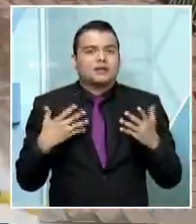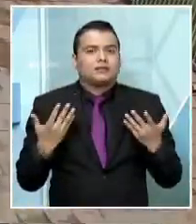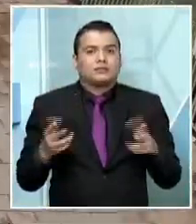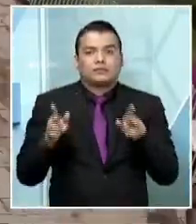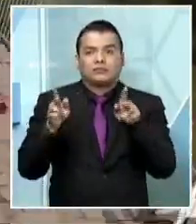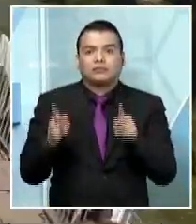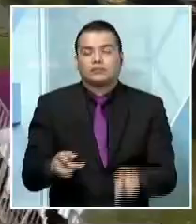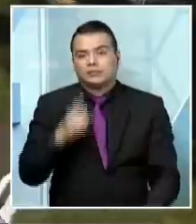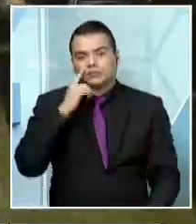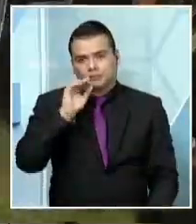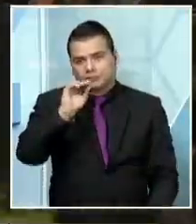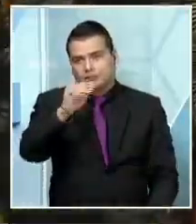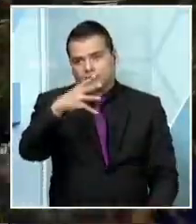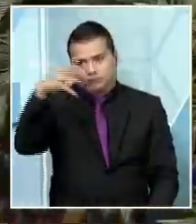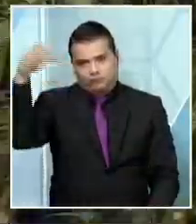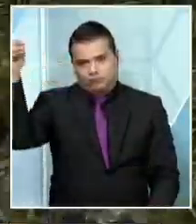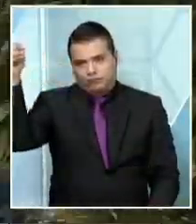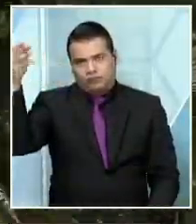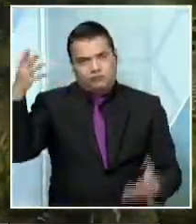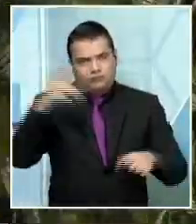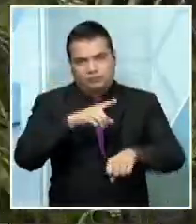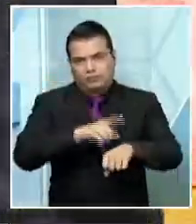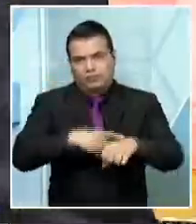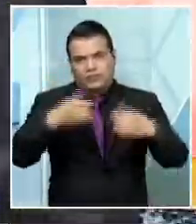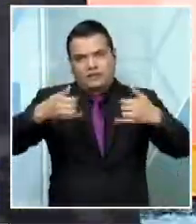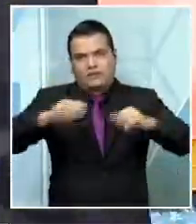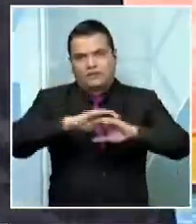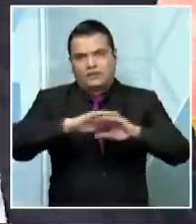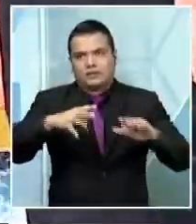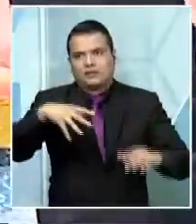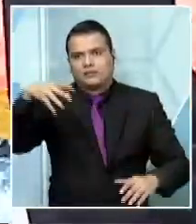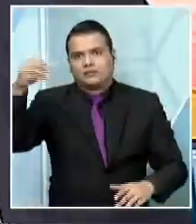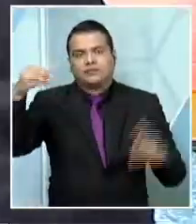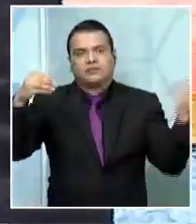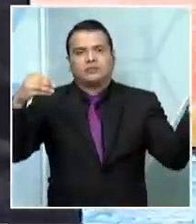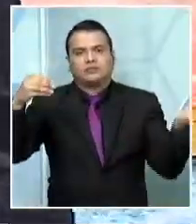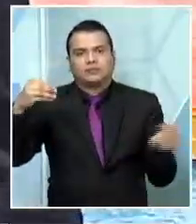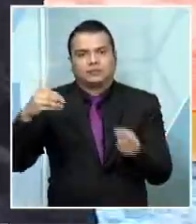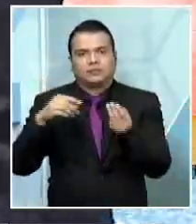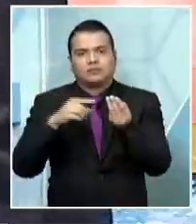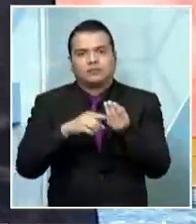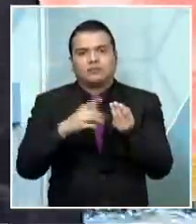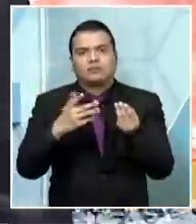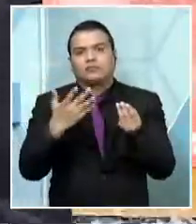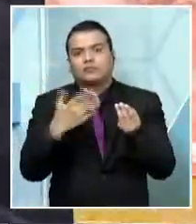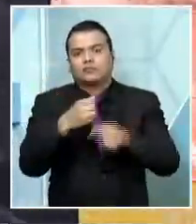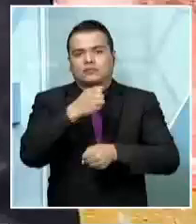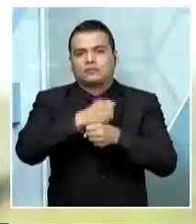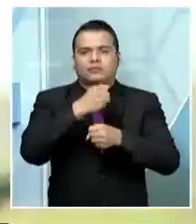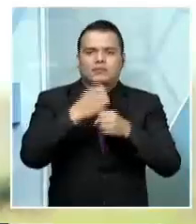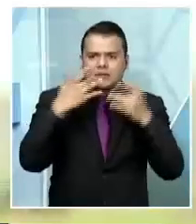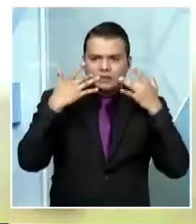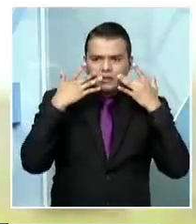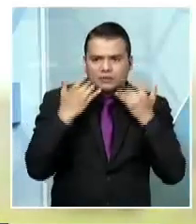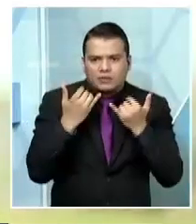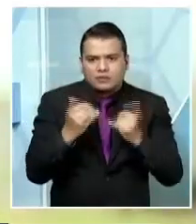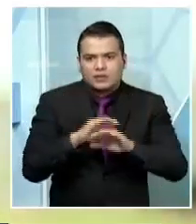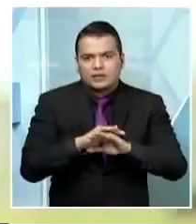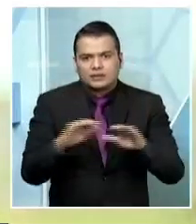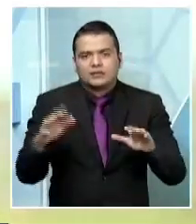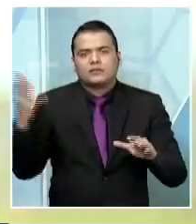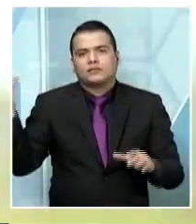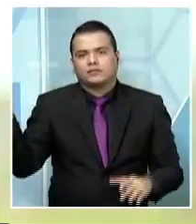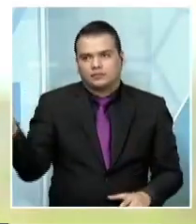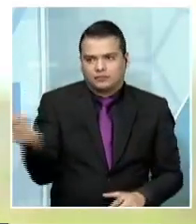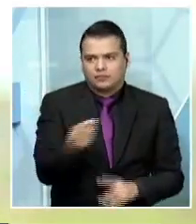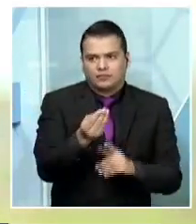salvavidas con un pito le informa a la gente que ya cumplió su horario, entra el equipo a desinfectar, 15 minutos desinfecta el área y entra un nuevo